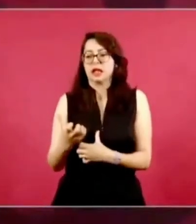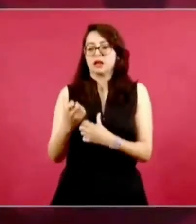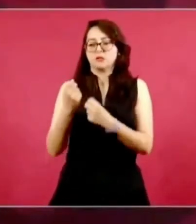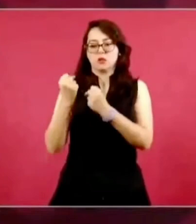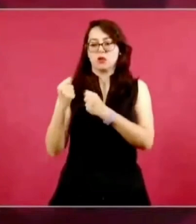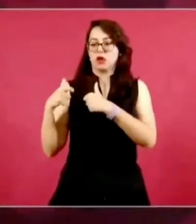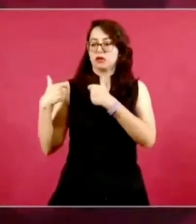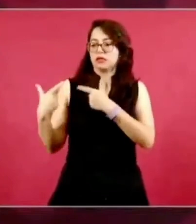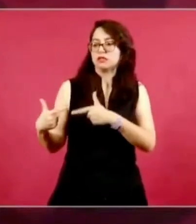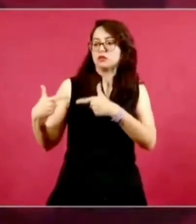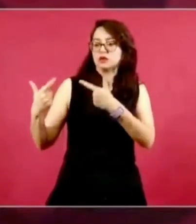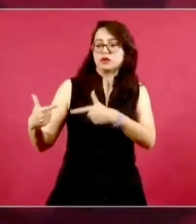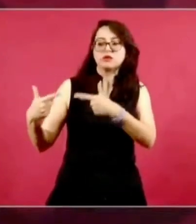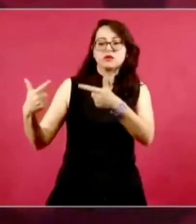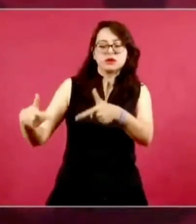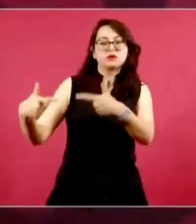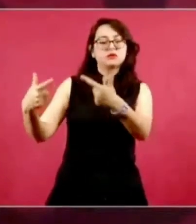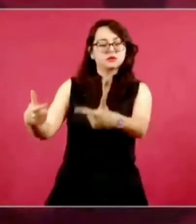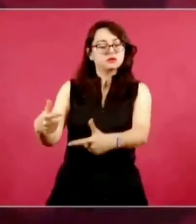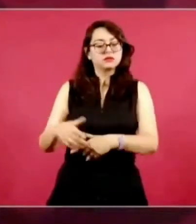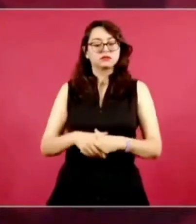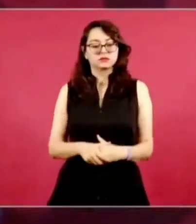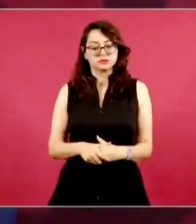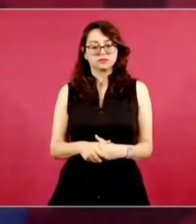Y el otro sostén